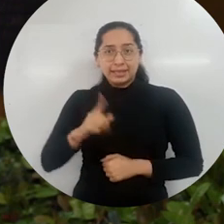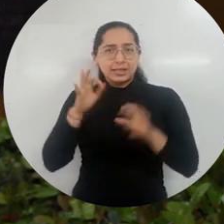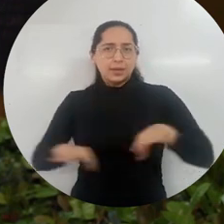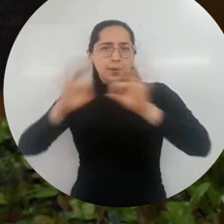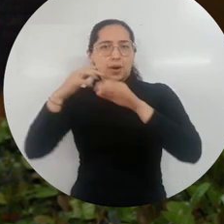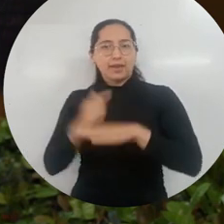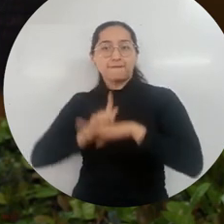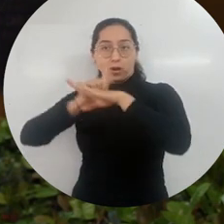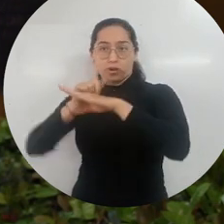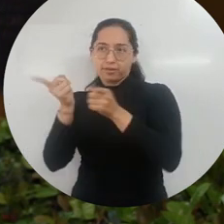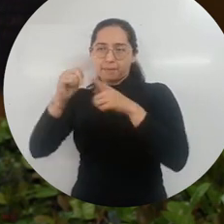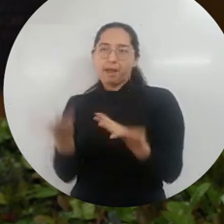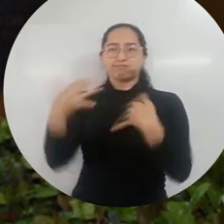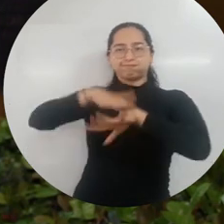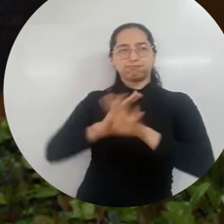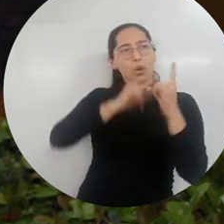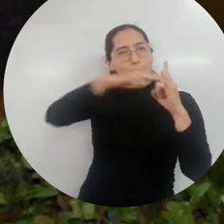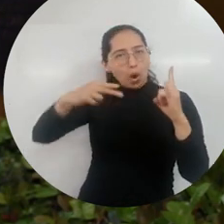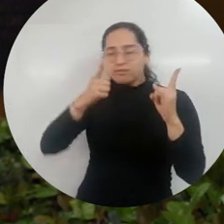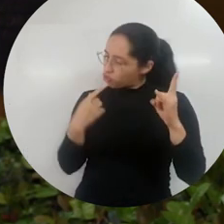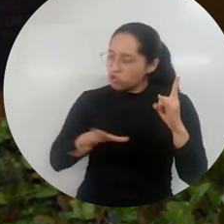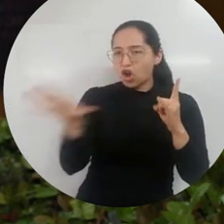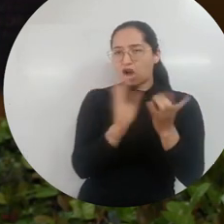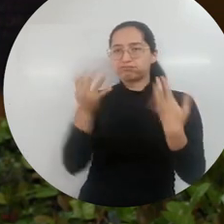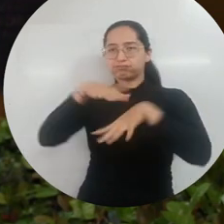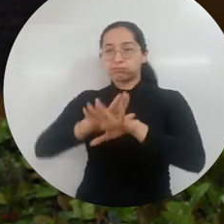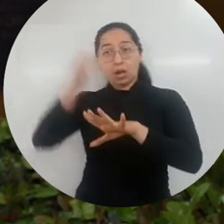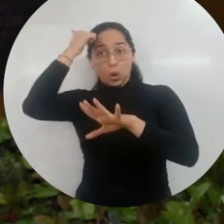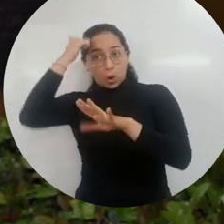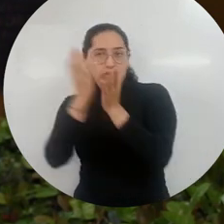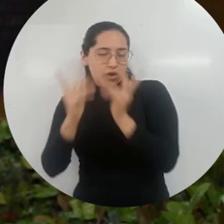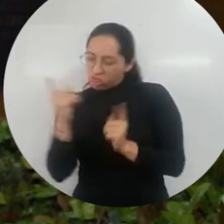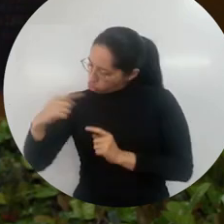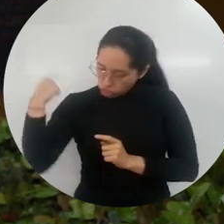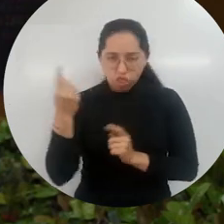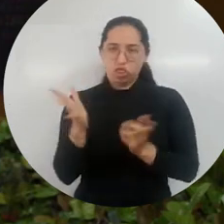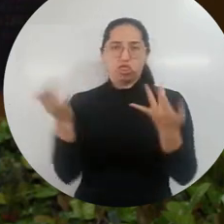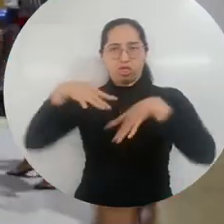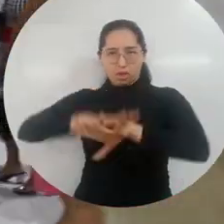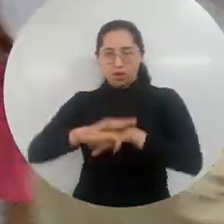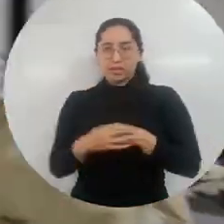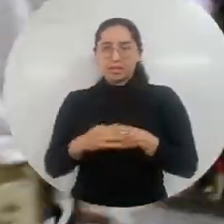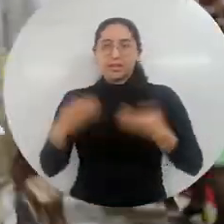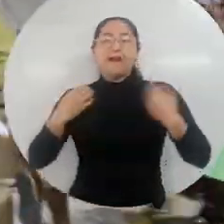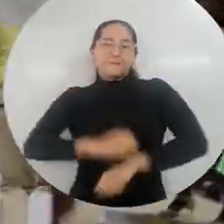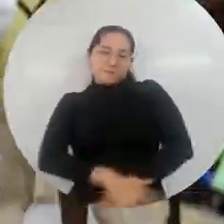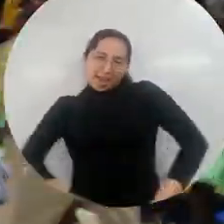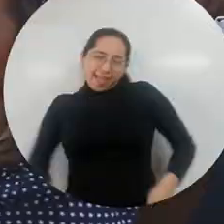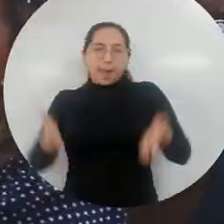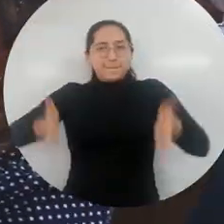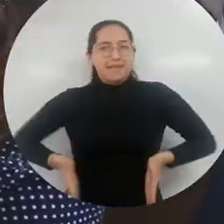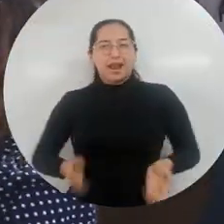integrar a nuestra facultad, integrar a la universidad, docentes, estudiantes, comunidad en general. Vestidos,